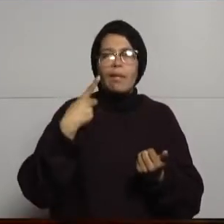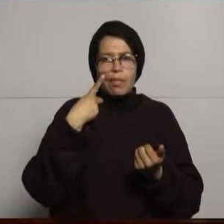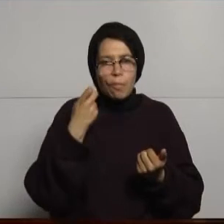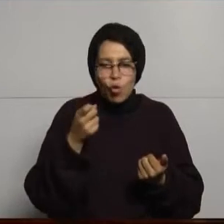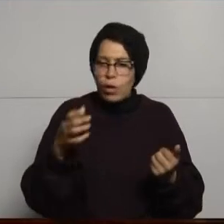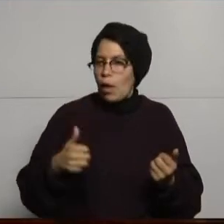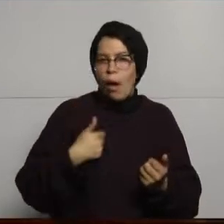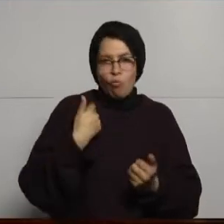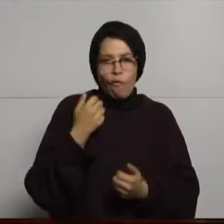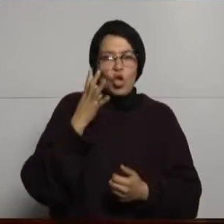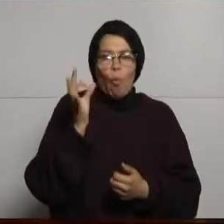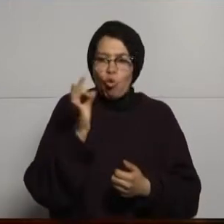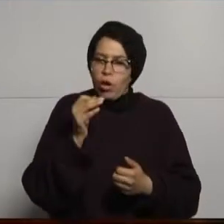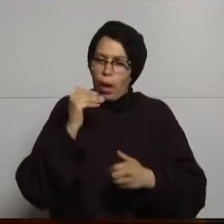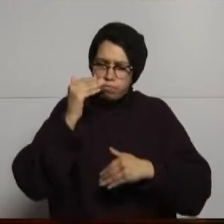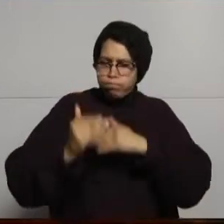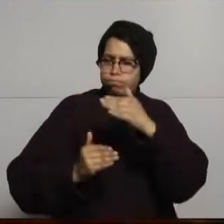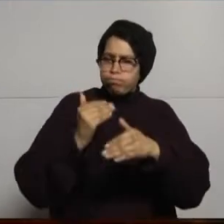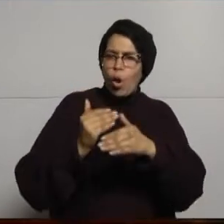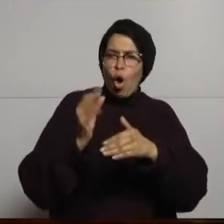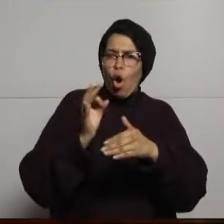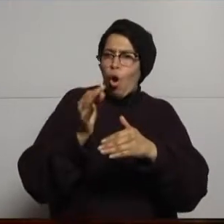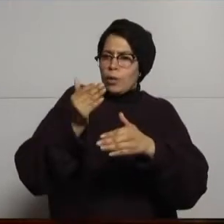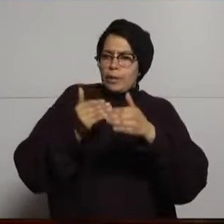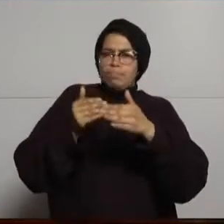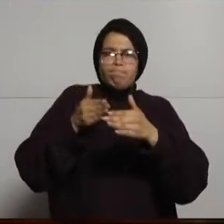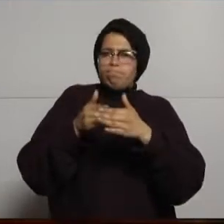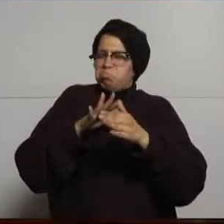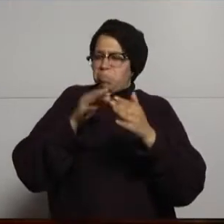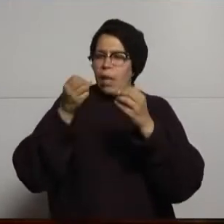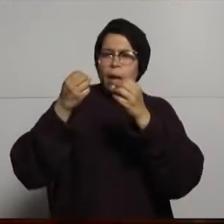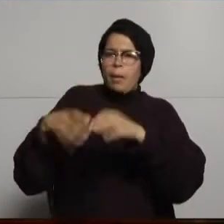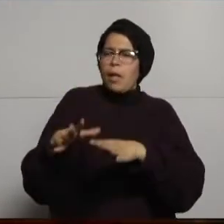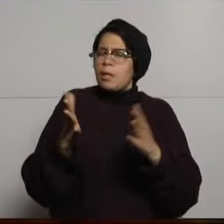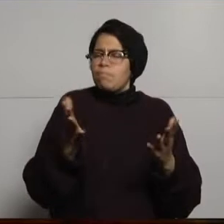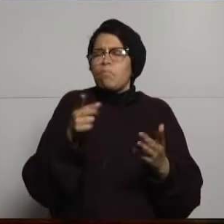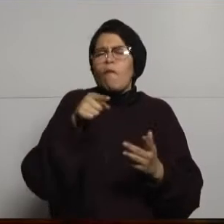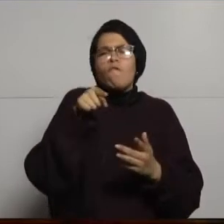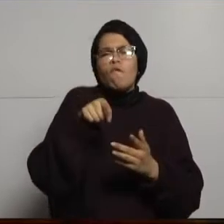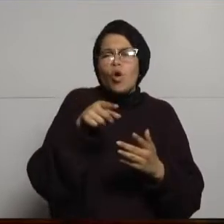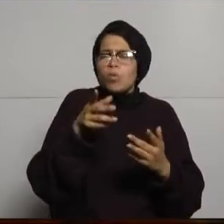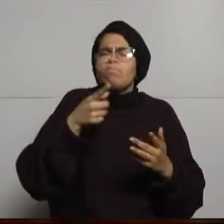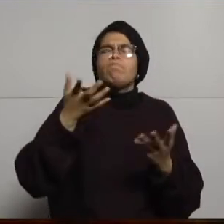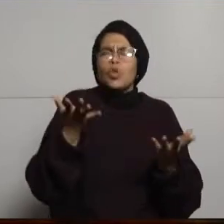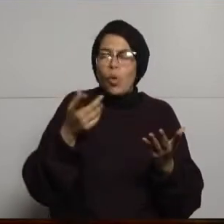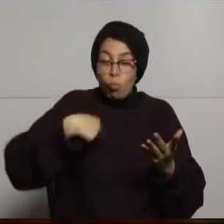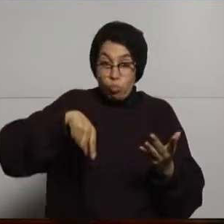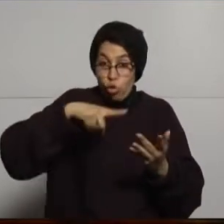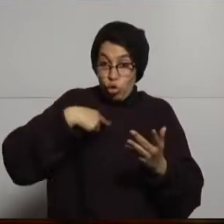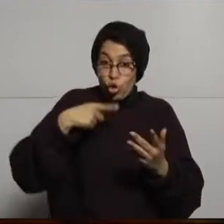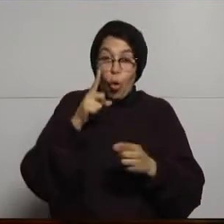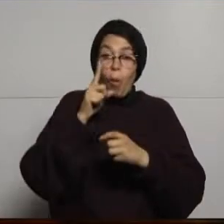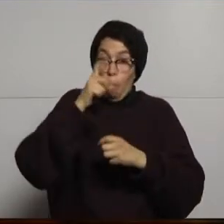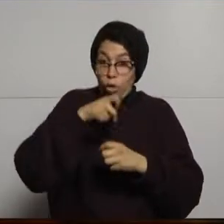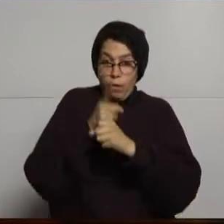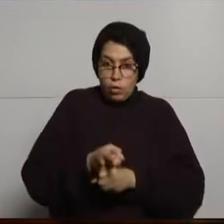esta oportunidad y avanzo en este sentido o no la aprovecho. Creo que nosotros, en nuestro parecer desde Montevideo Decide, creo que la aprovechamos a nuestra